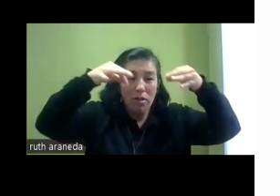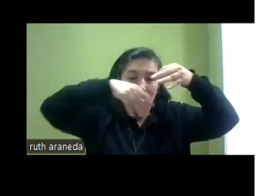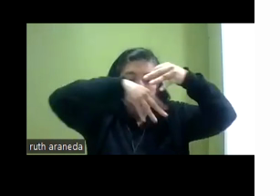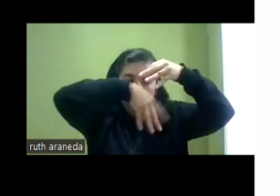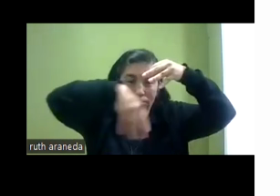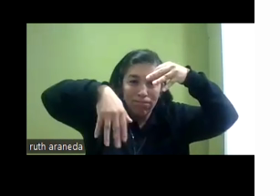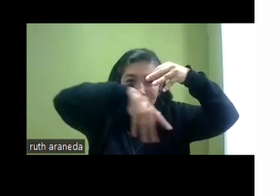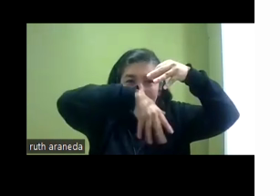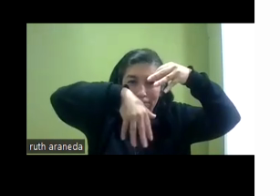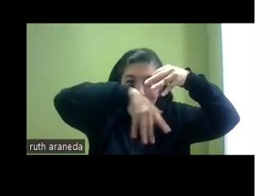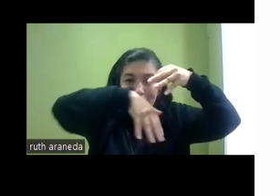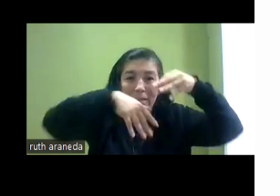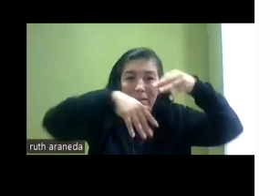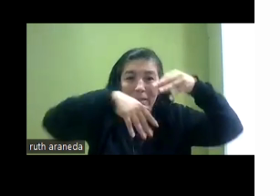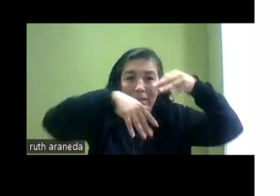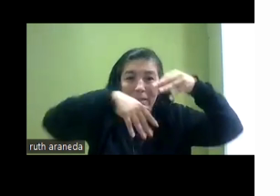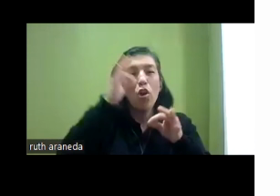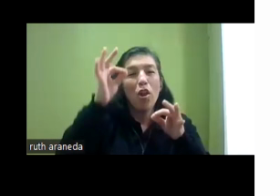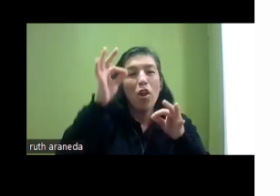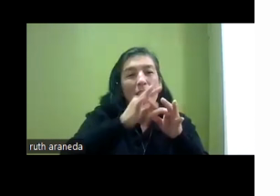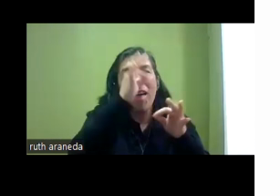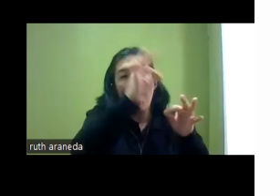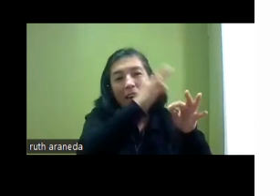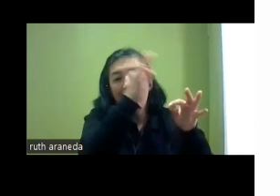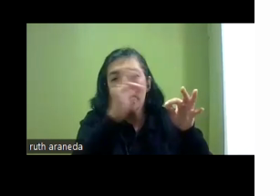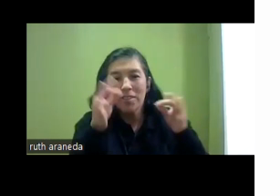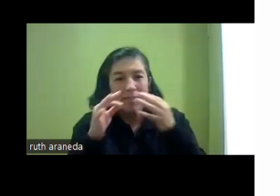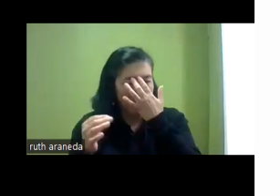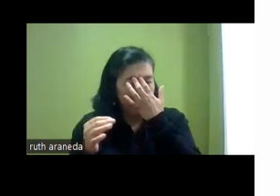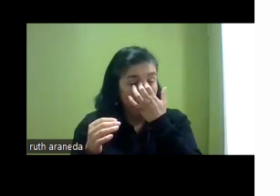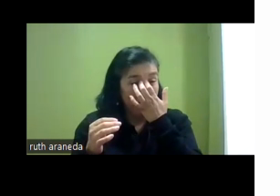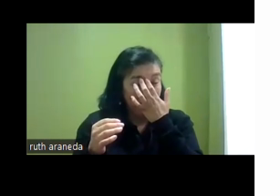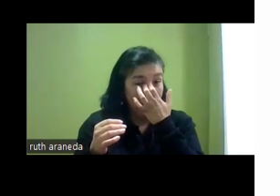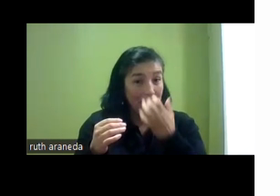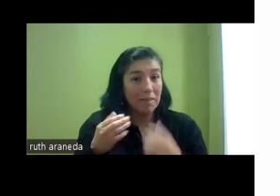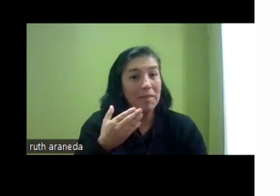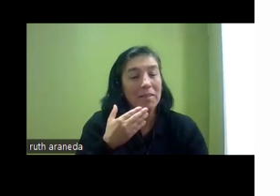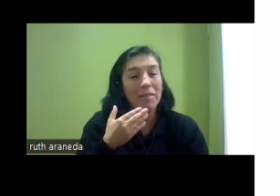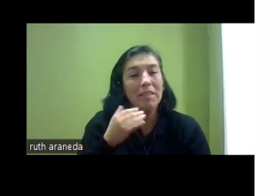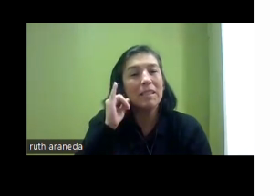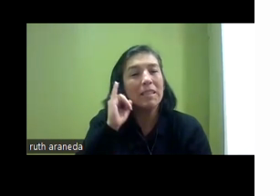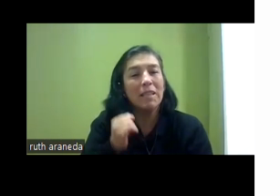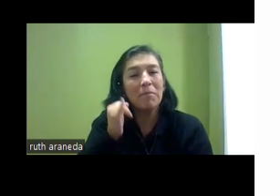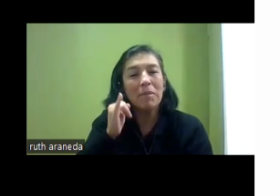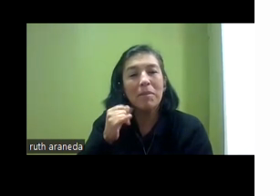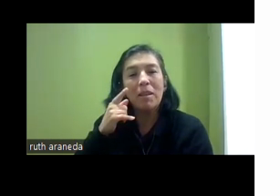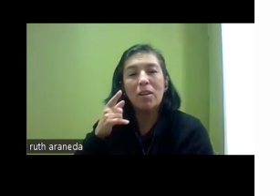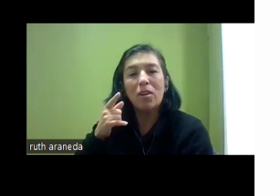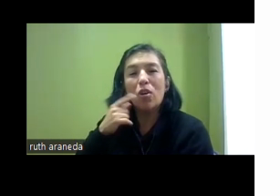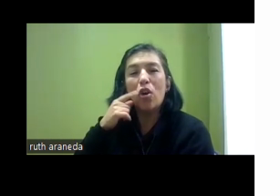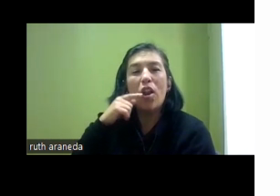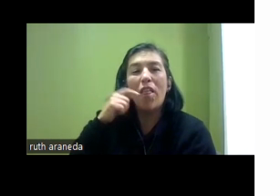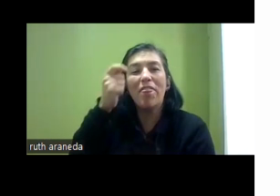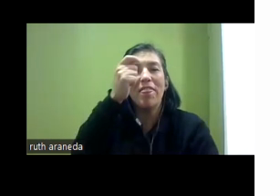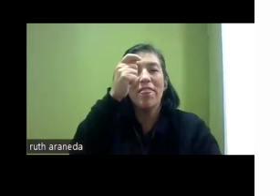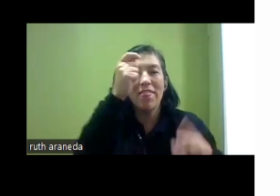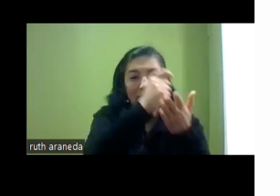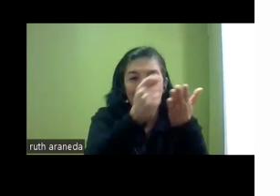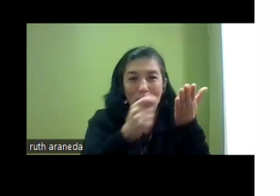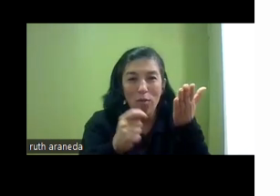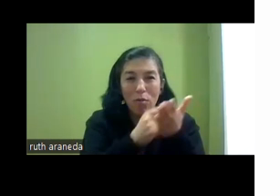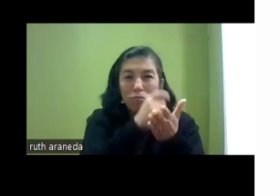con bordados laterales, ¿no? Y siempre con esa iconografía, con esos